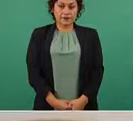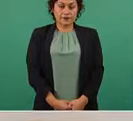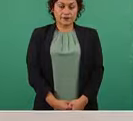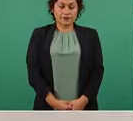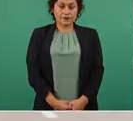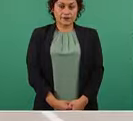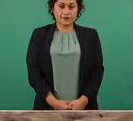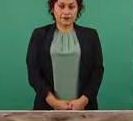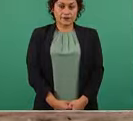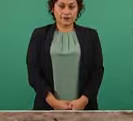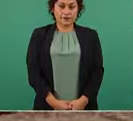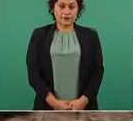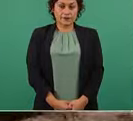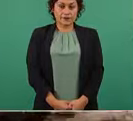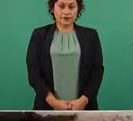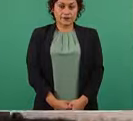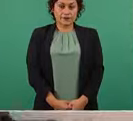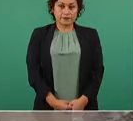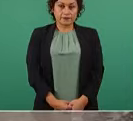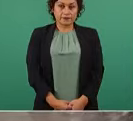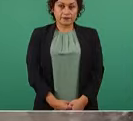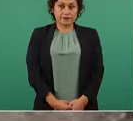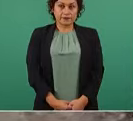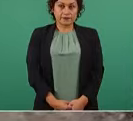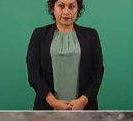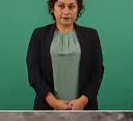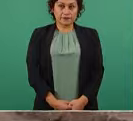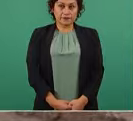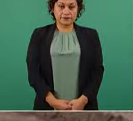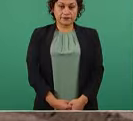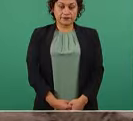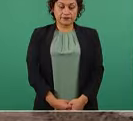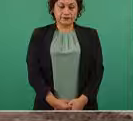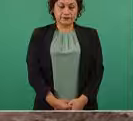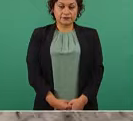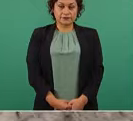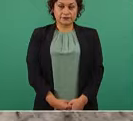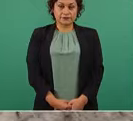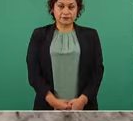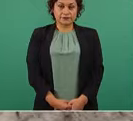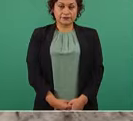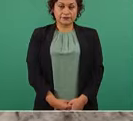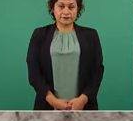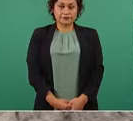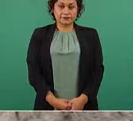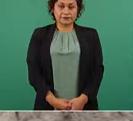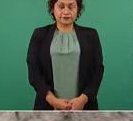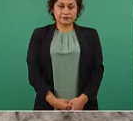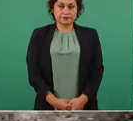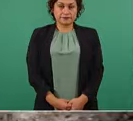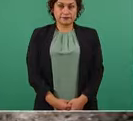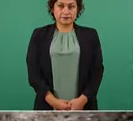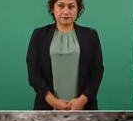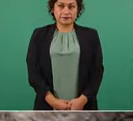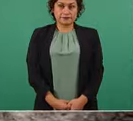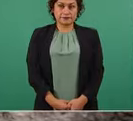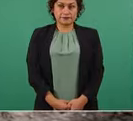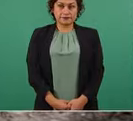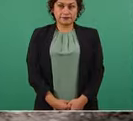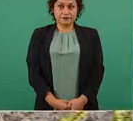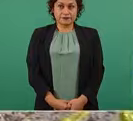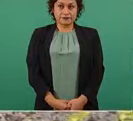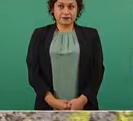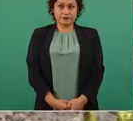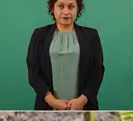obras complementarias, se continúan los trabajos de terracería y pavimentos de vialidades, así como la colocación de tuberías de redes eléctricas,